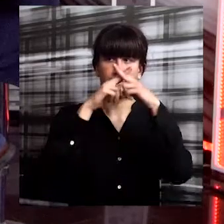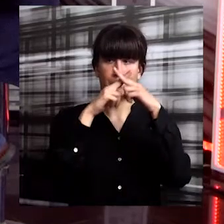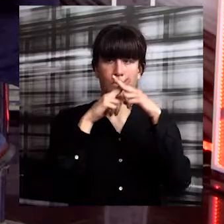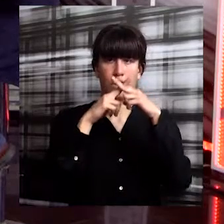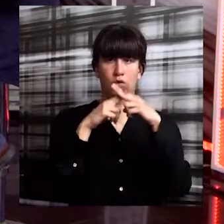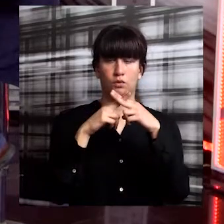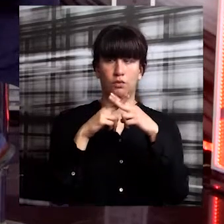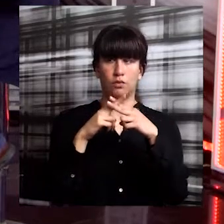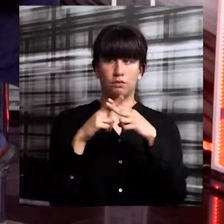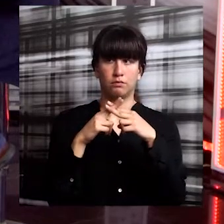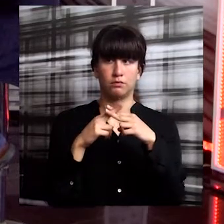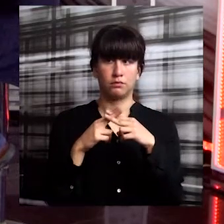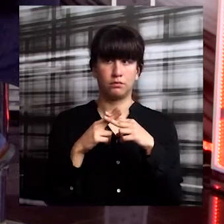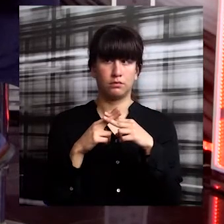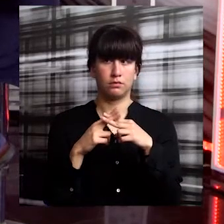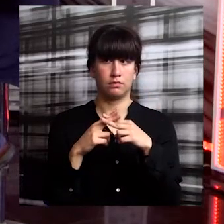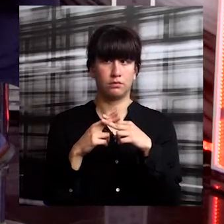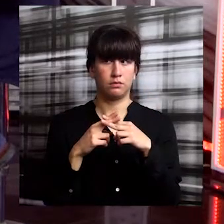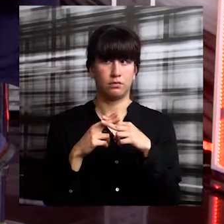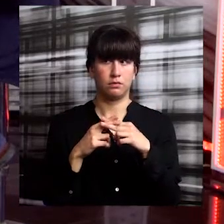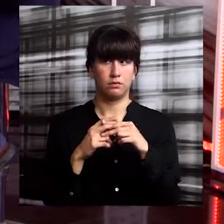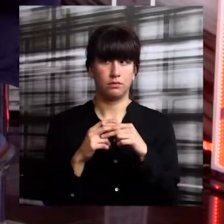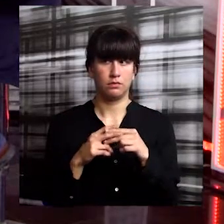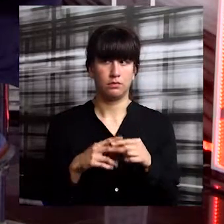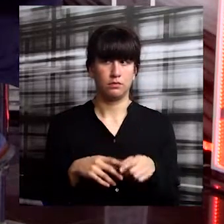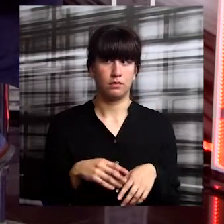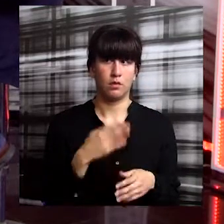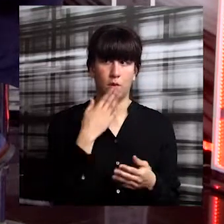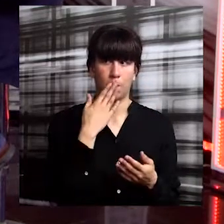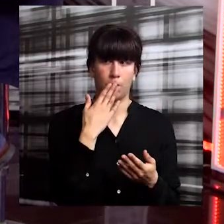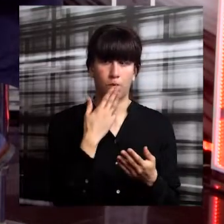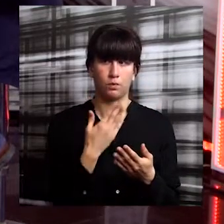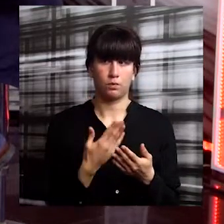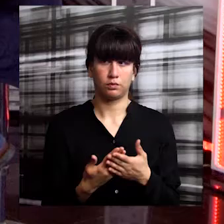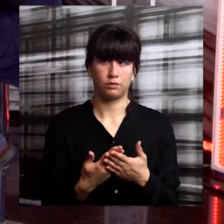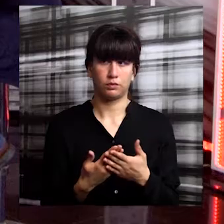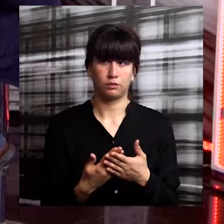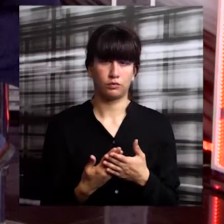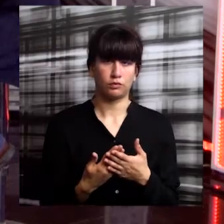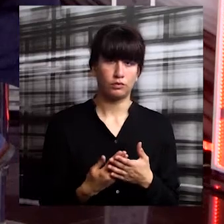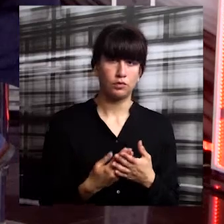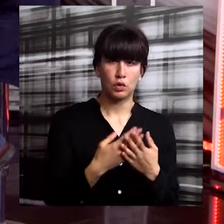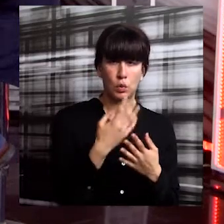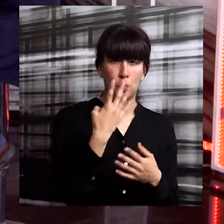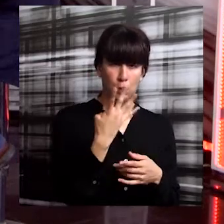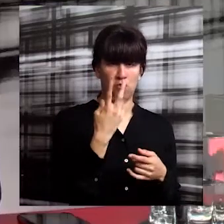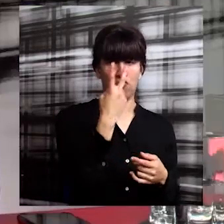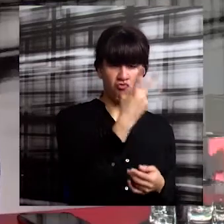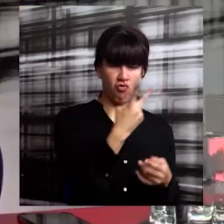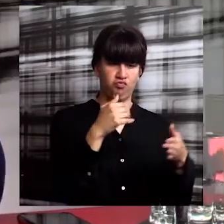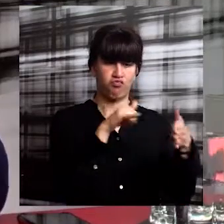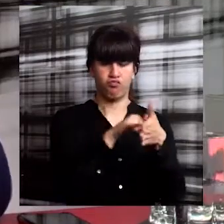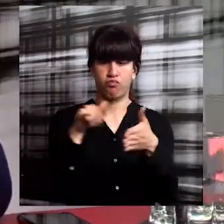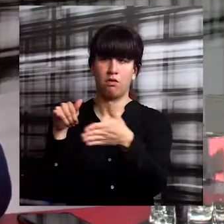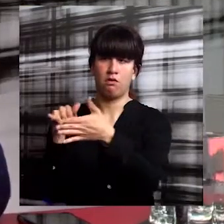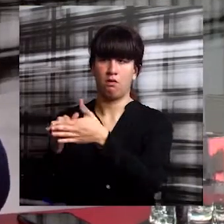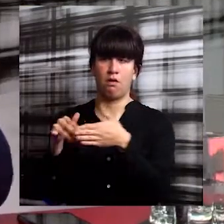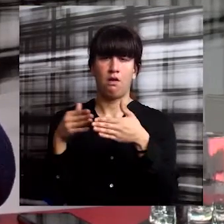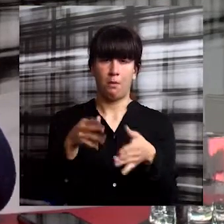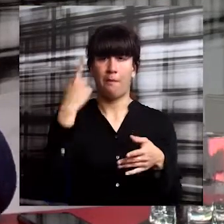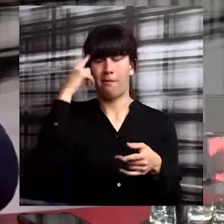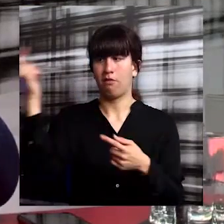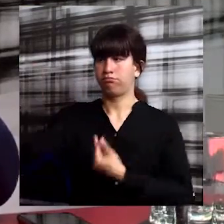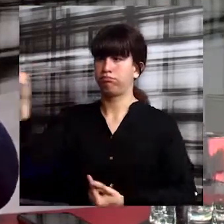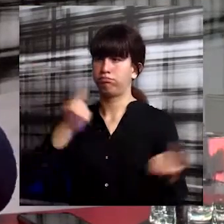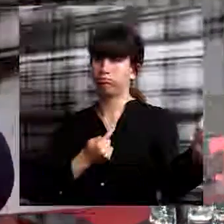al menos 2 terminales con 4 sitios de atraque cada uno para que puedan llegar los cruceros y asegurar